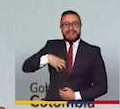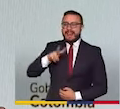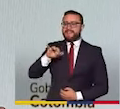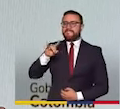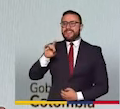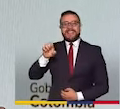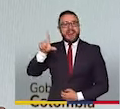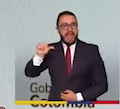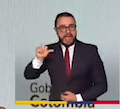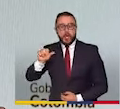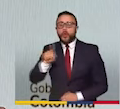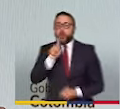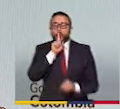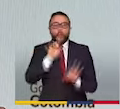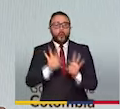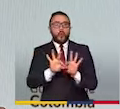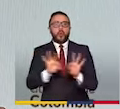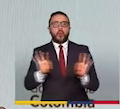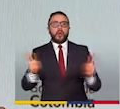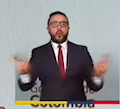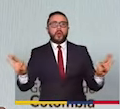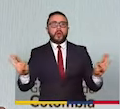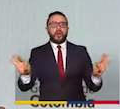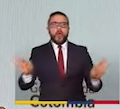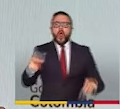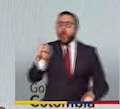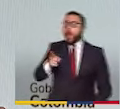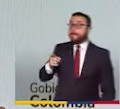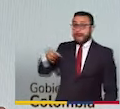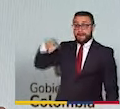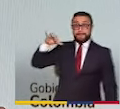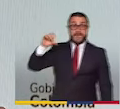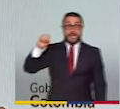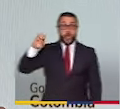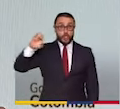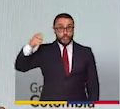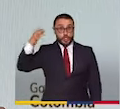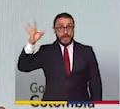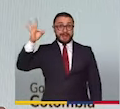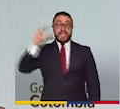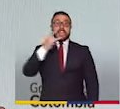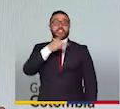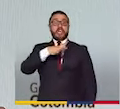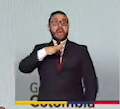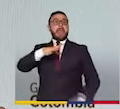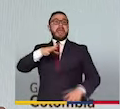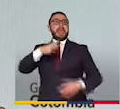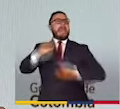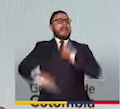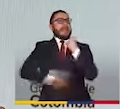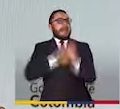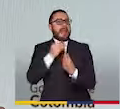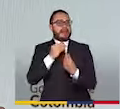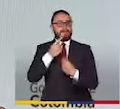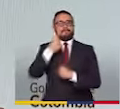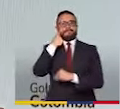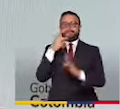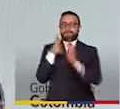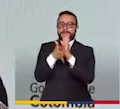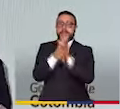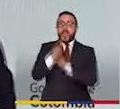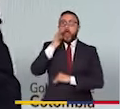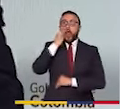el silencio ante el golpe de Pinochet en Chile? Incluso Pinochet comenzó el golpe con eso, la hora del silencio,